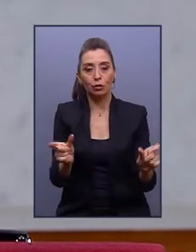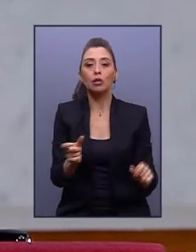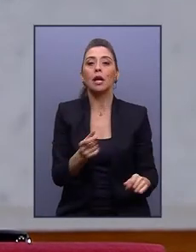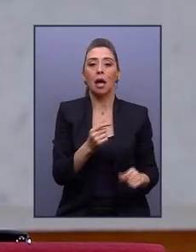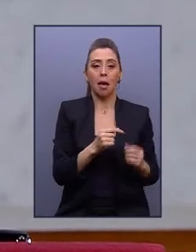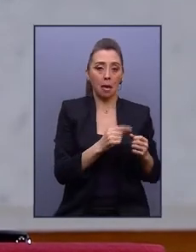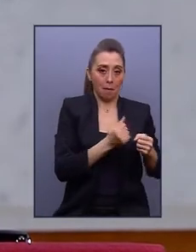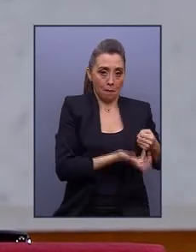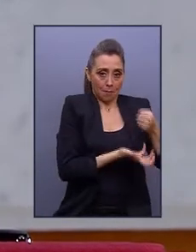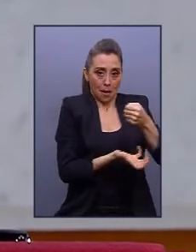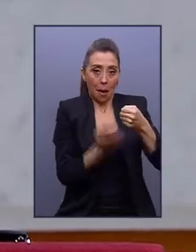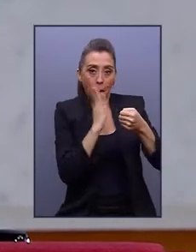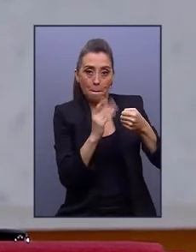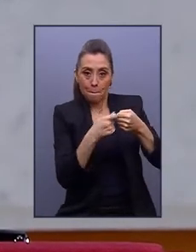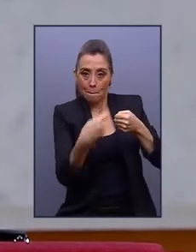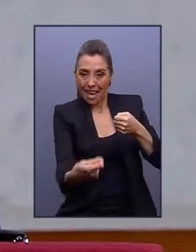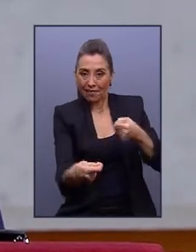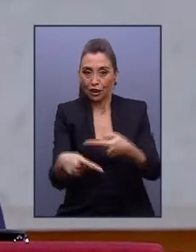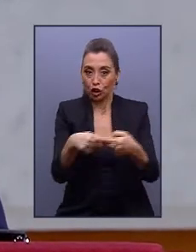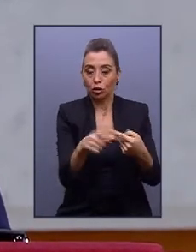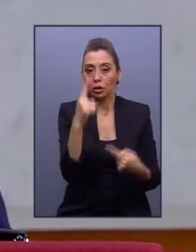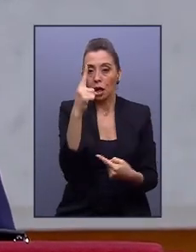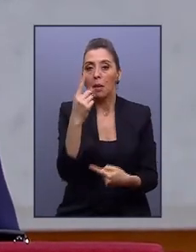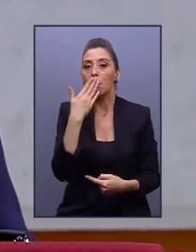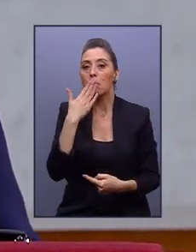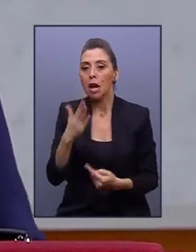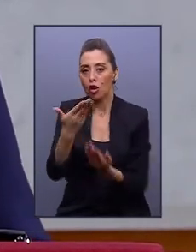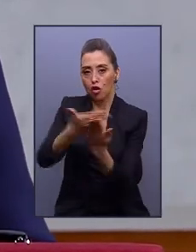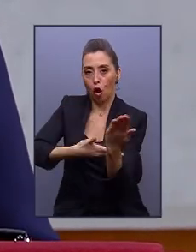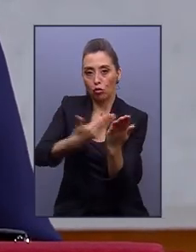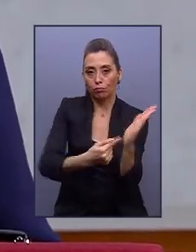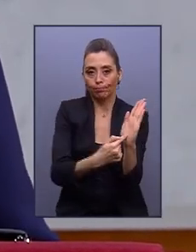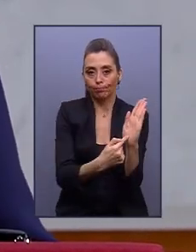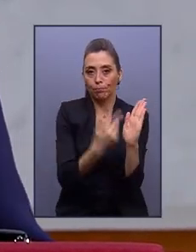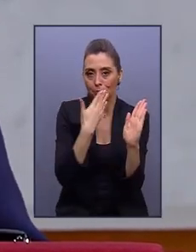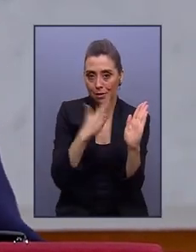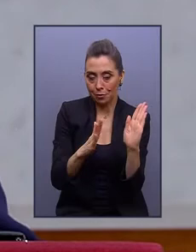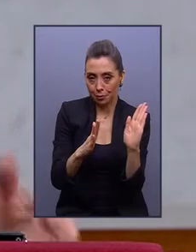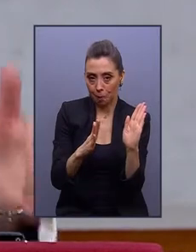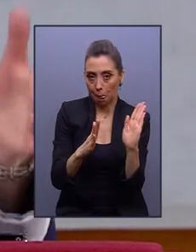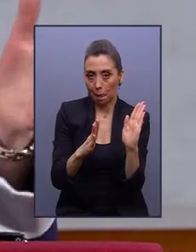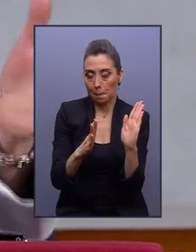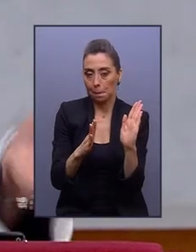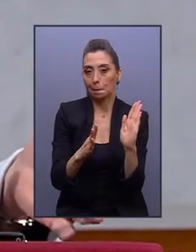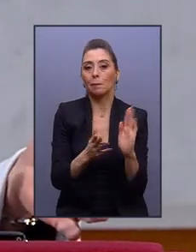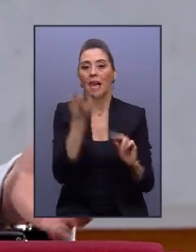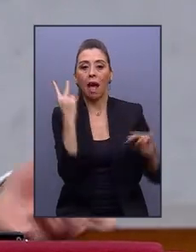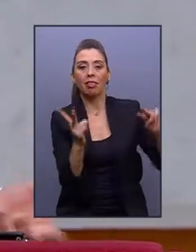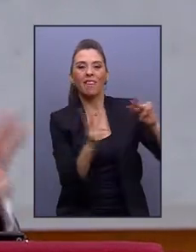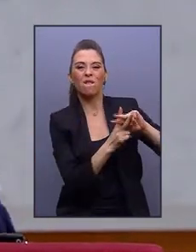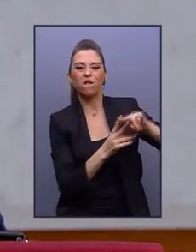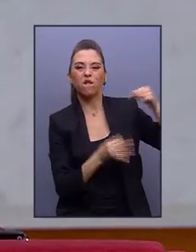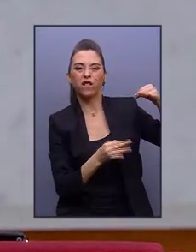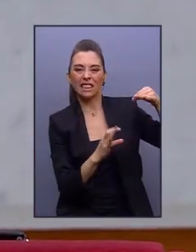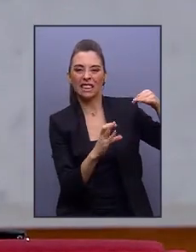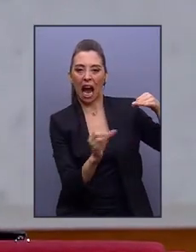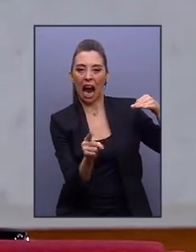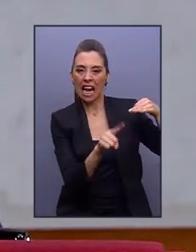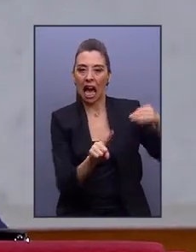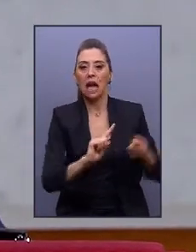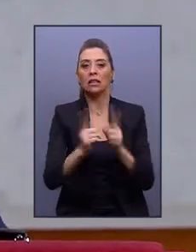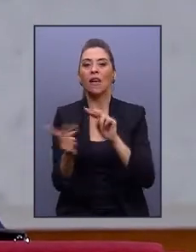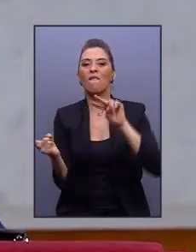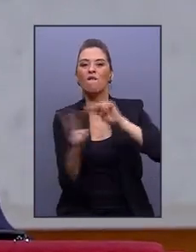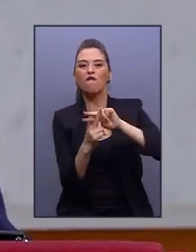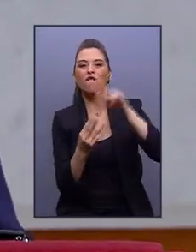de beneficios sociales pasa por contar con los mejores instrumentos. Es en el paso de la ficha CAS a la ficha de protección